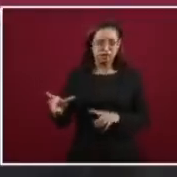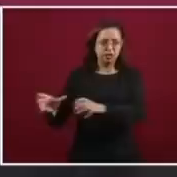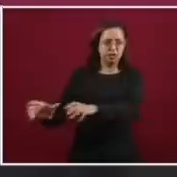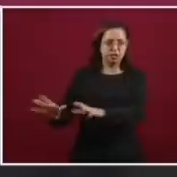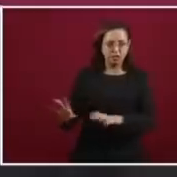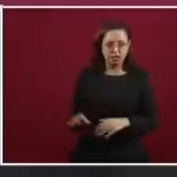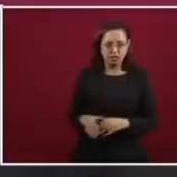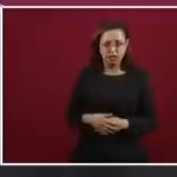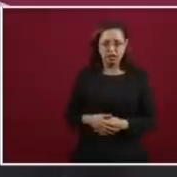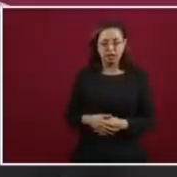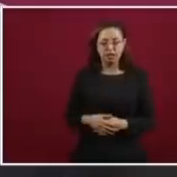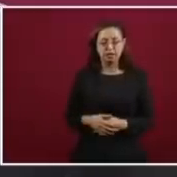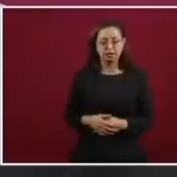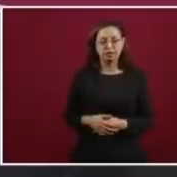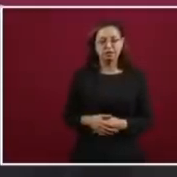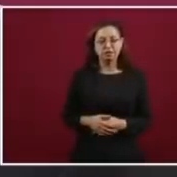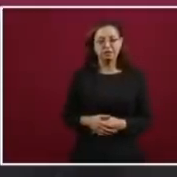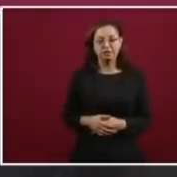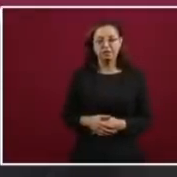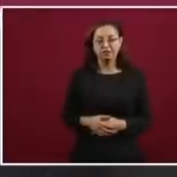nosotros consideramos